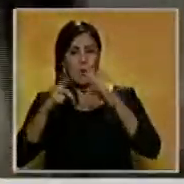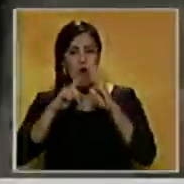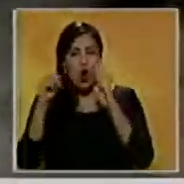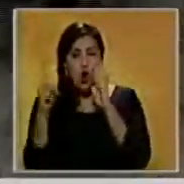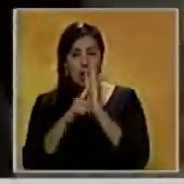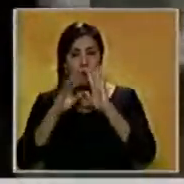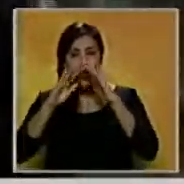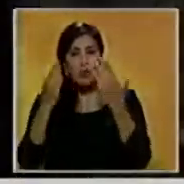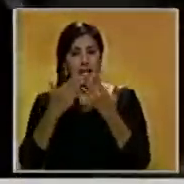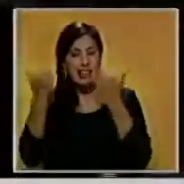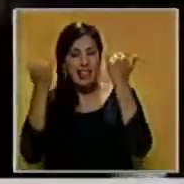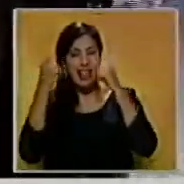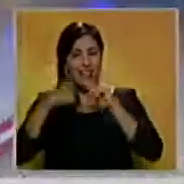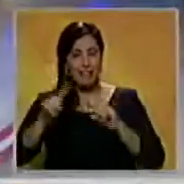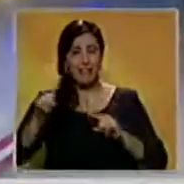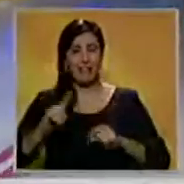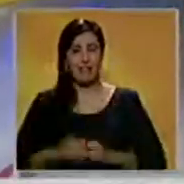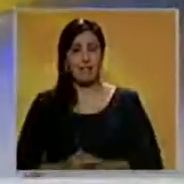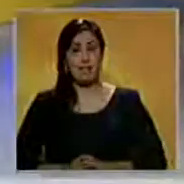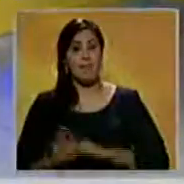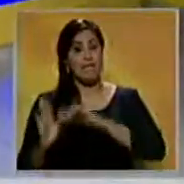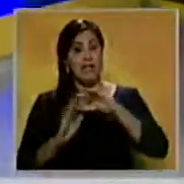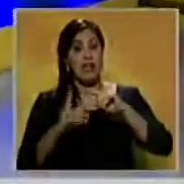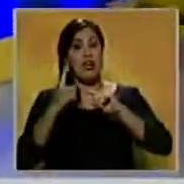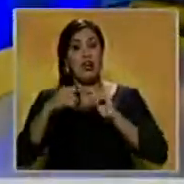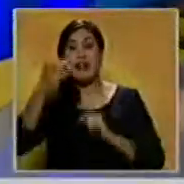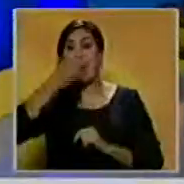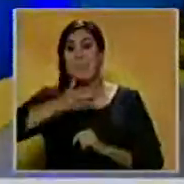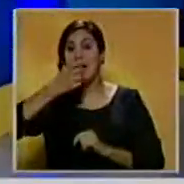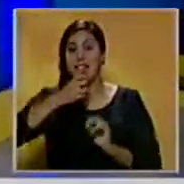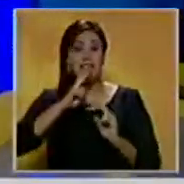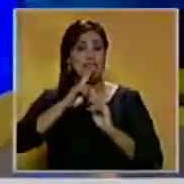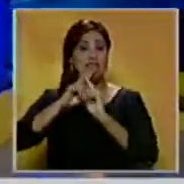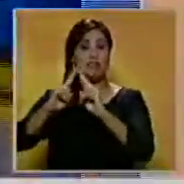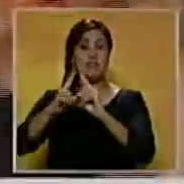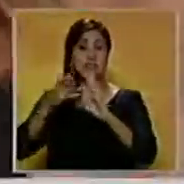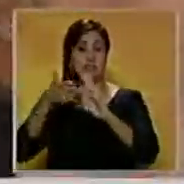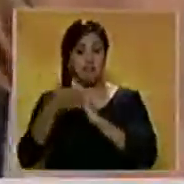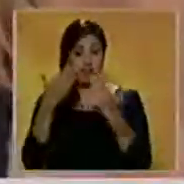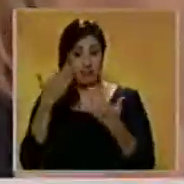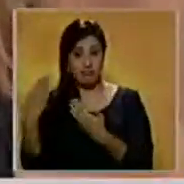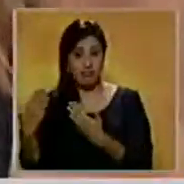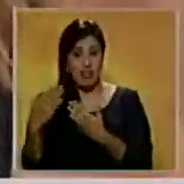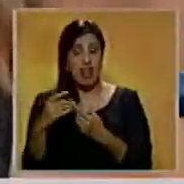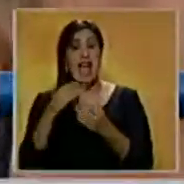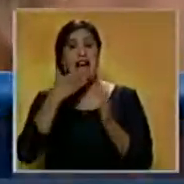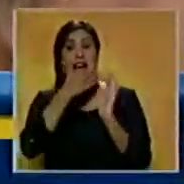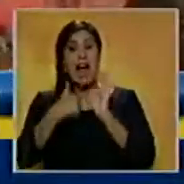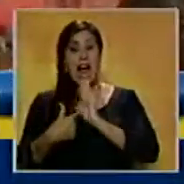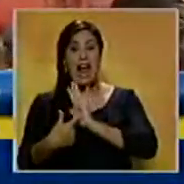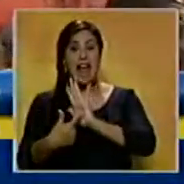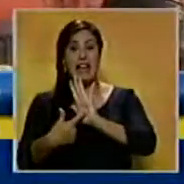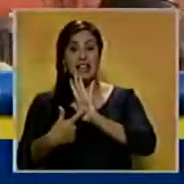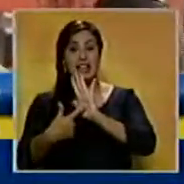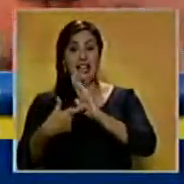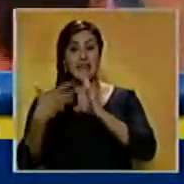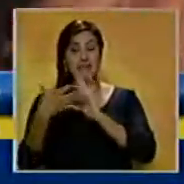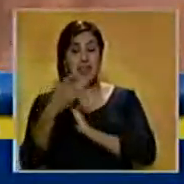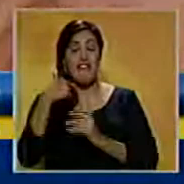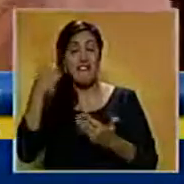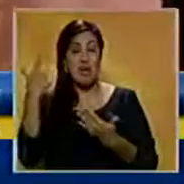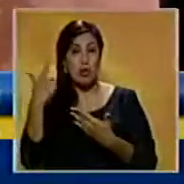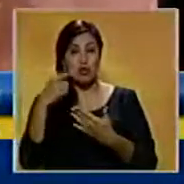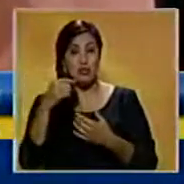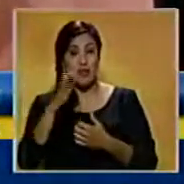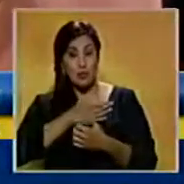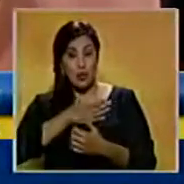completo universo creativo. Y Apple responde a las críticas de Taylor Swift. Tras una carta abierta recibida de la estrella del